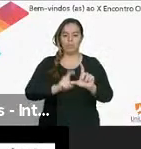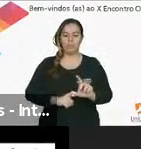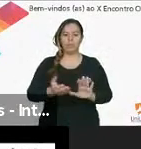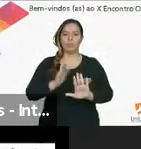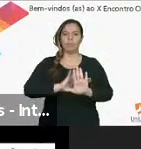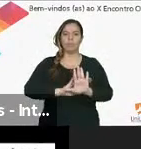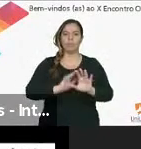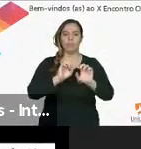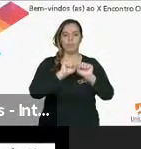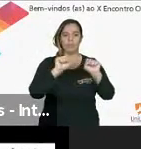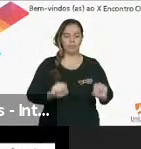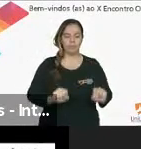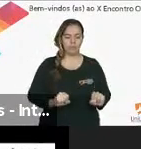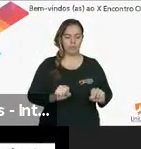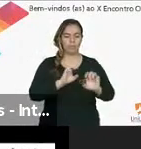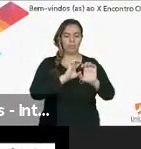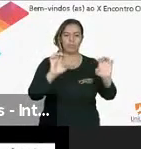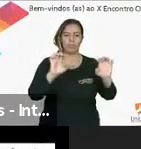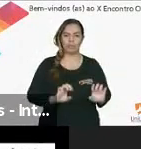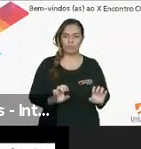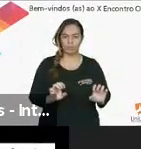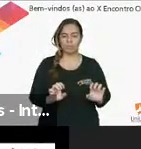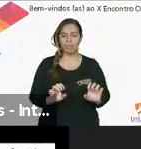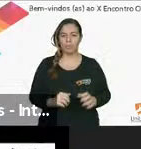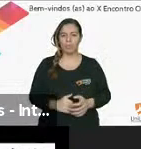en el momento en que interactúa con ellos.